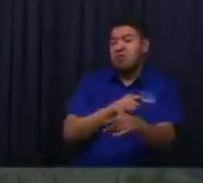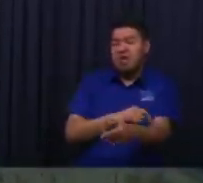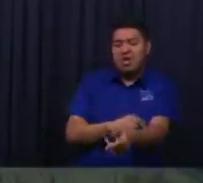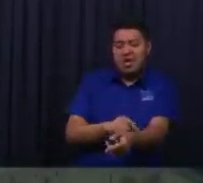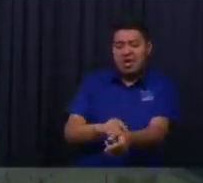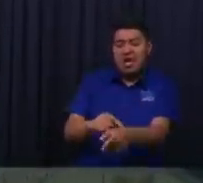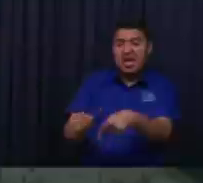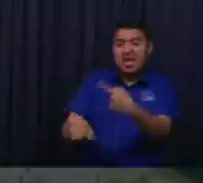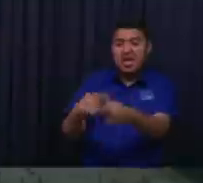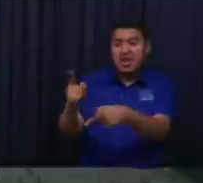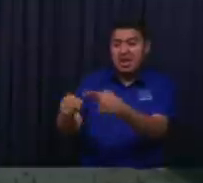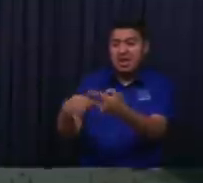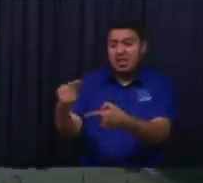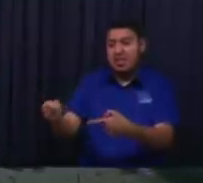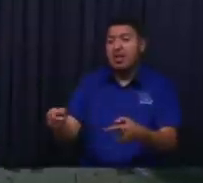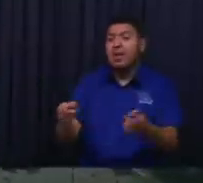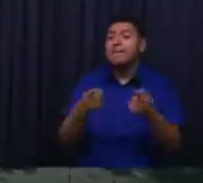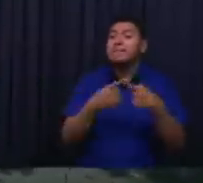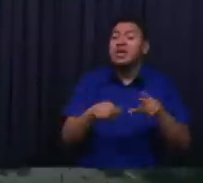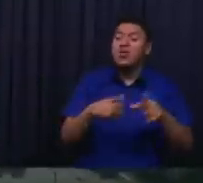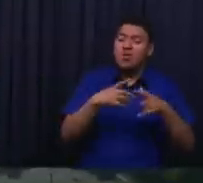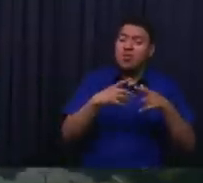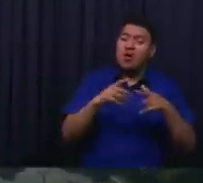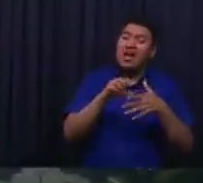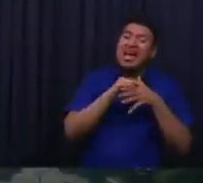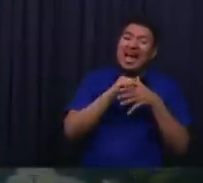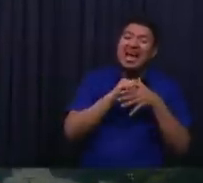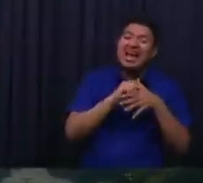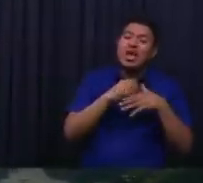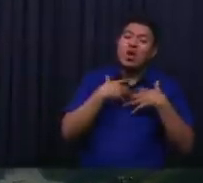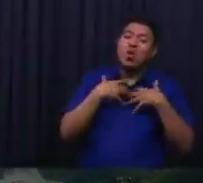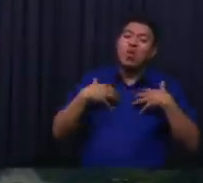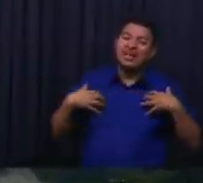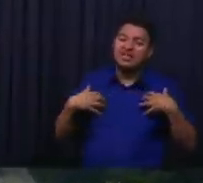Pero carne y huesos, sí hereda.